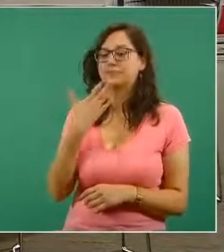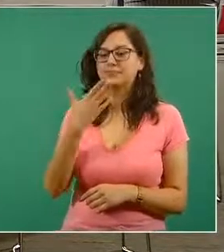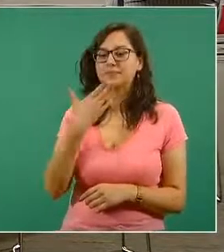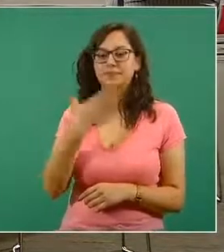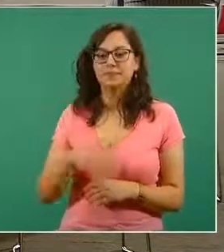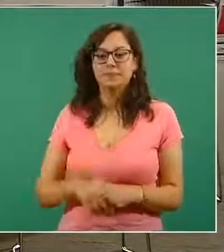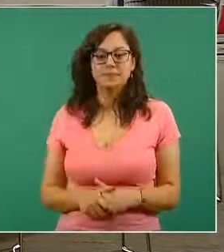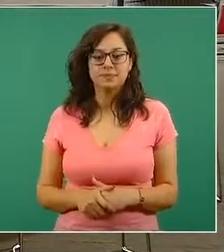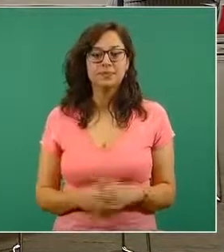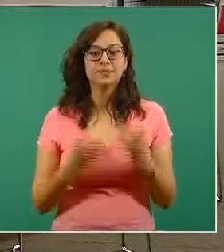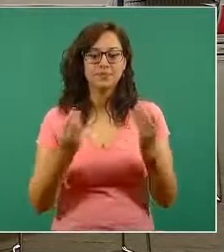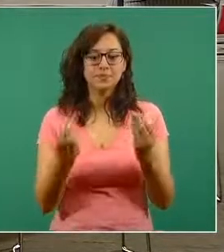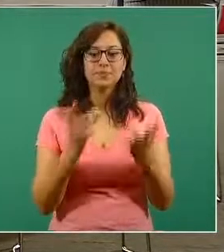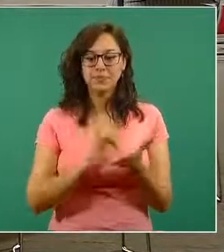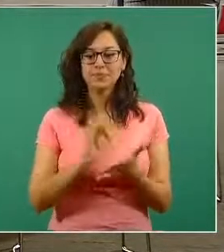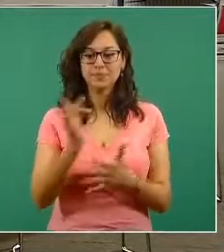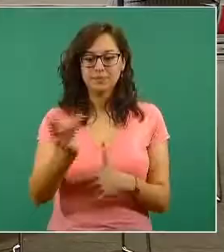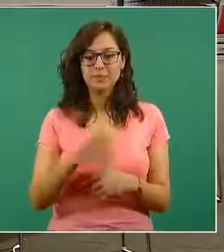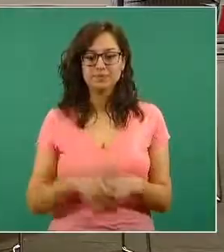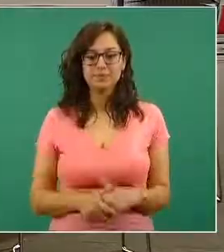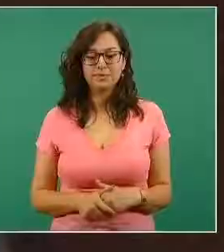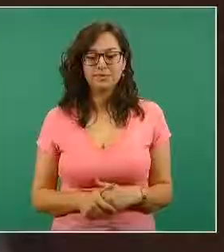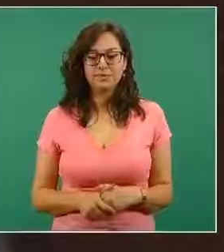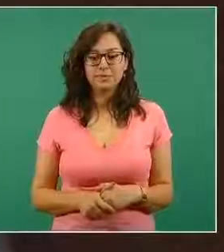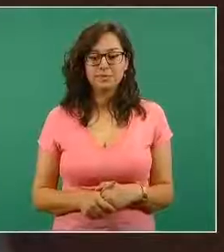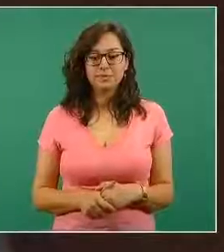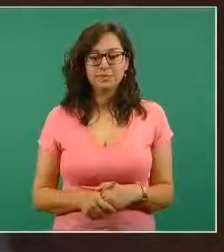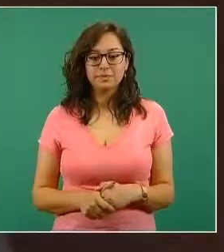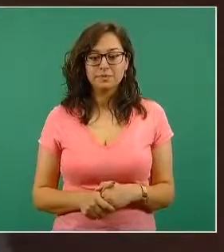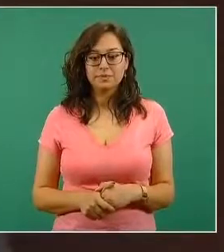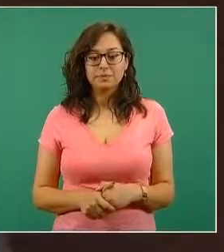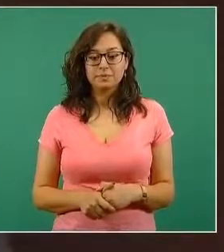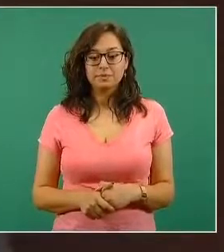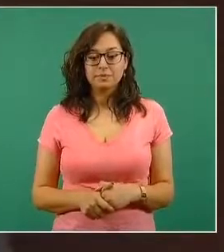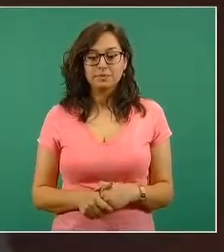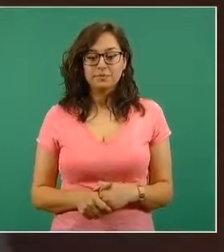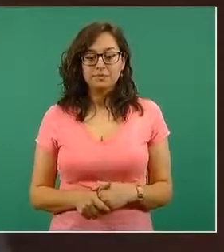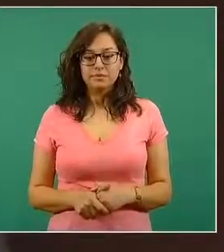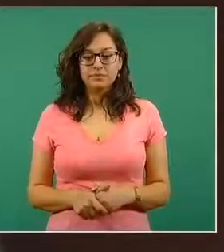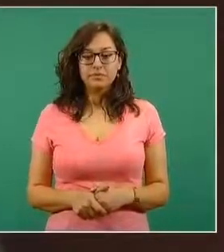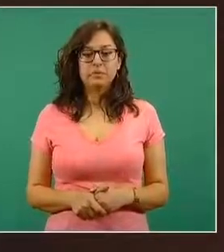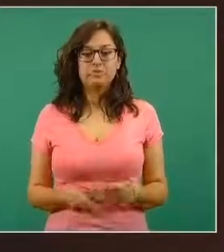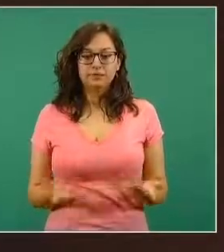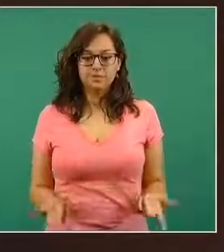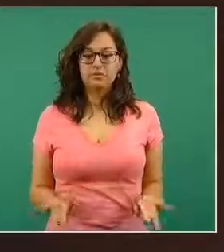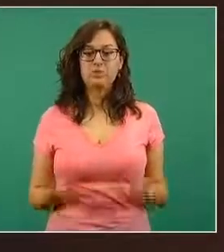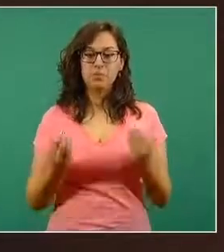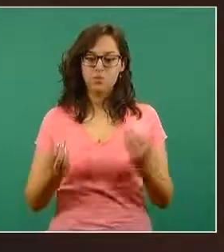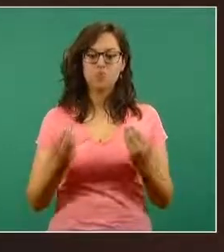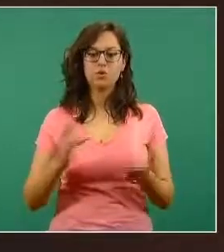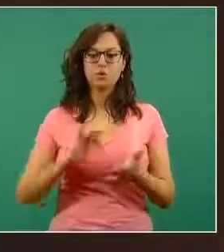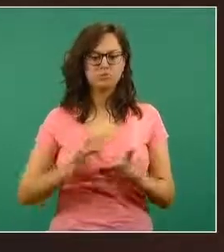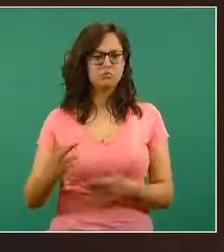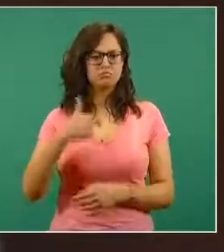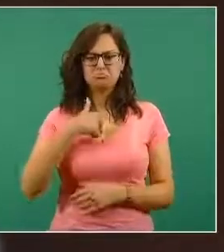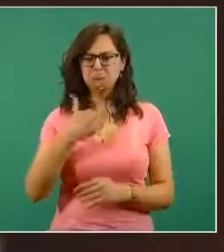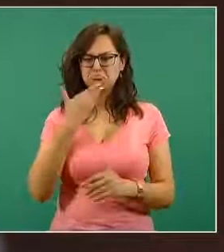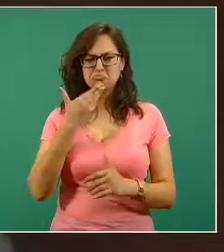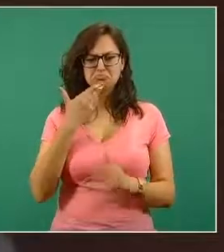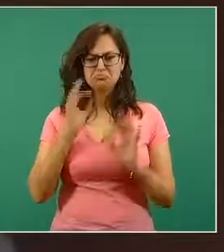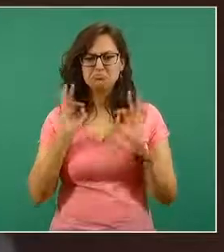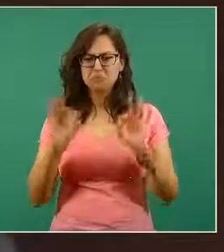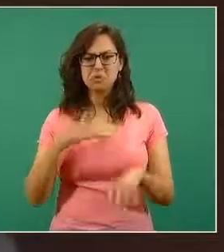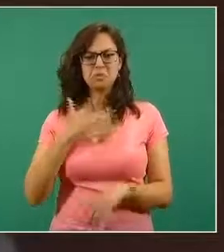Muchas gracias. Sí, pues contesto en las preguntas que escuché. Sí, muchas gracias. Estoy bien,